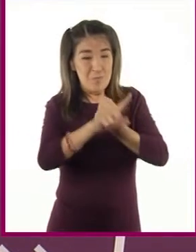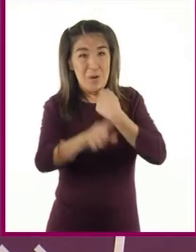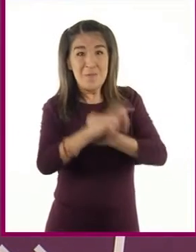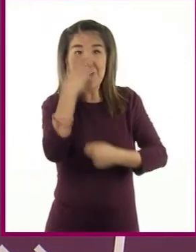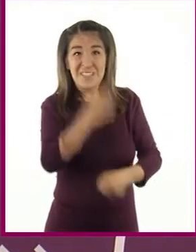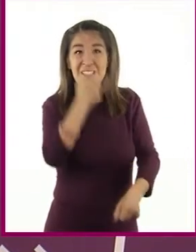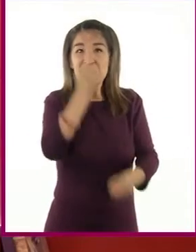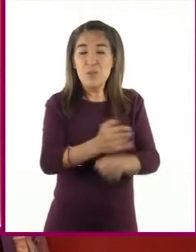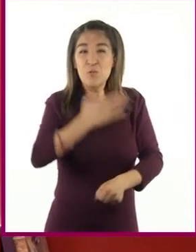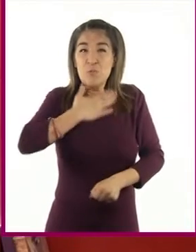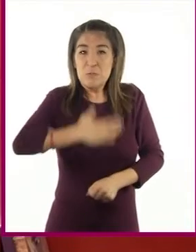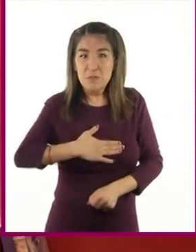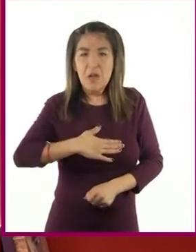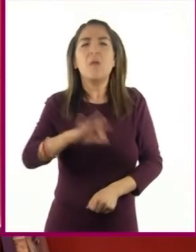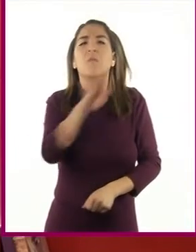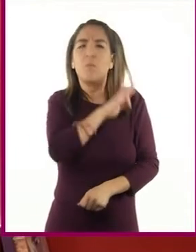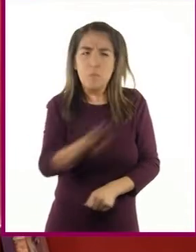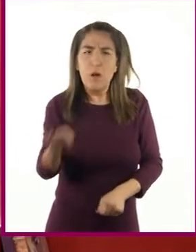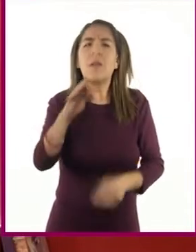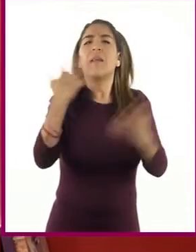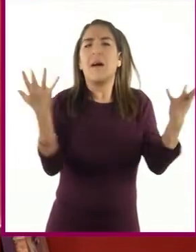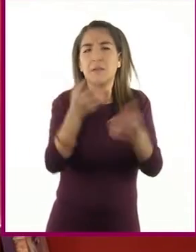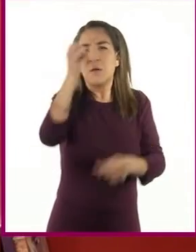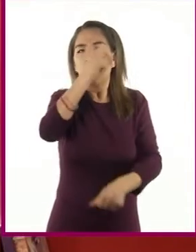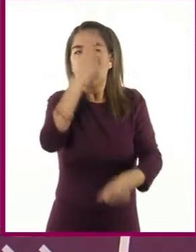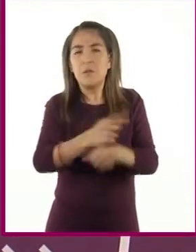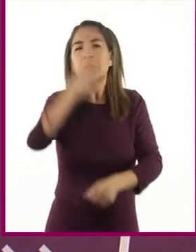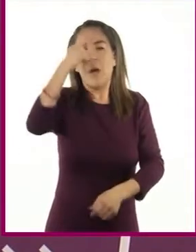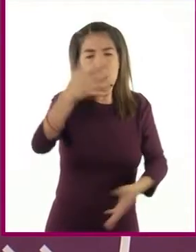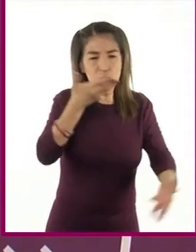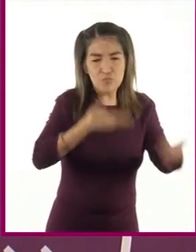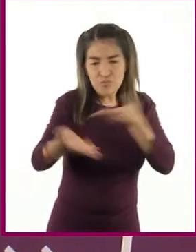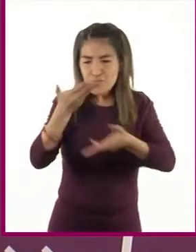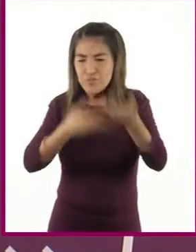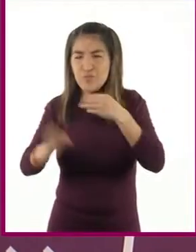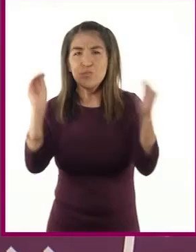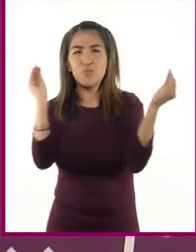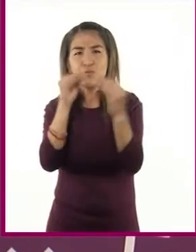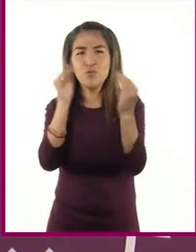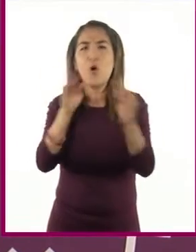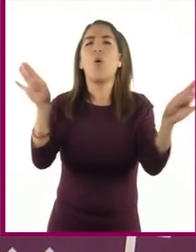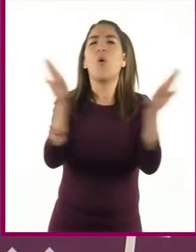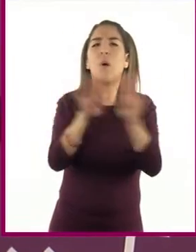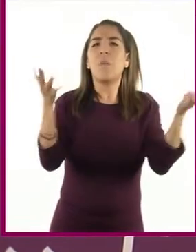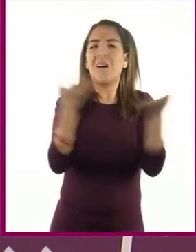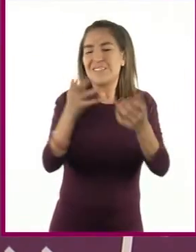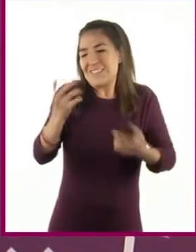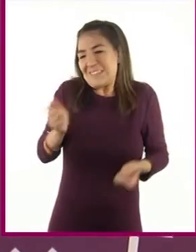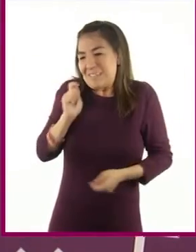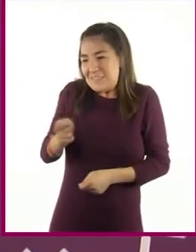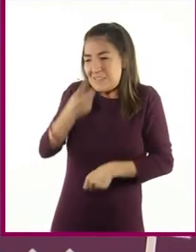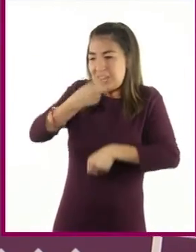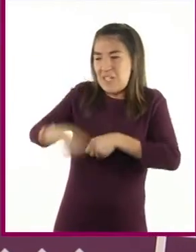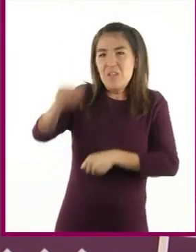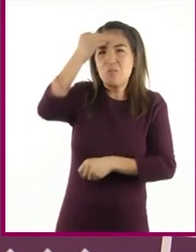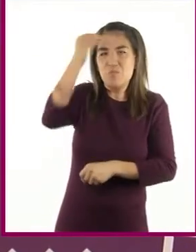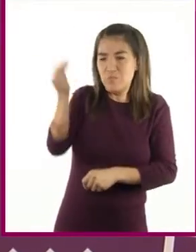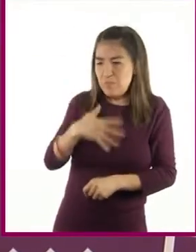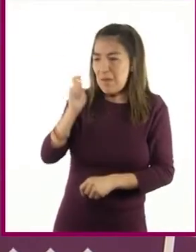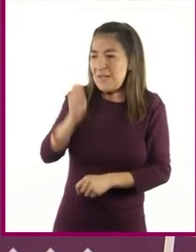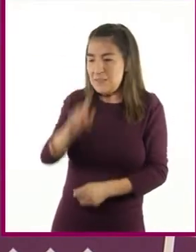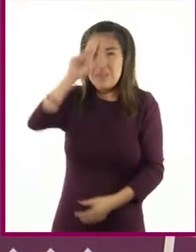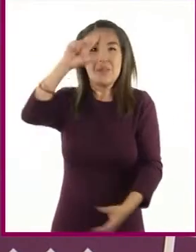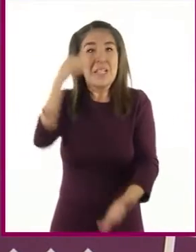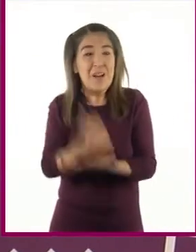injusticia tienen la oportunidad de discutir cómo han sido afectadas por ella y decidir qué